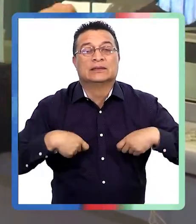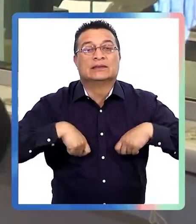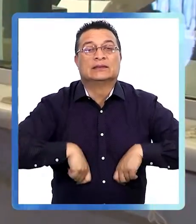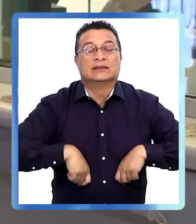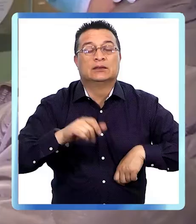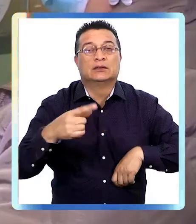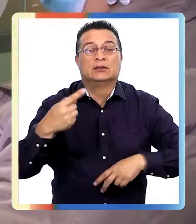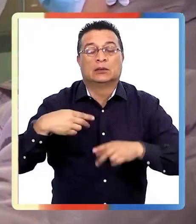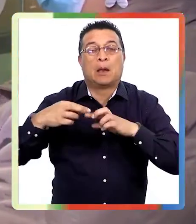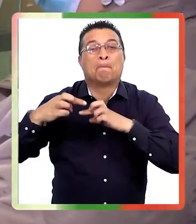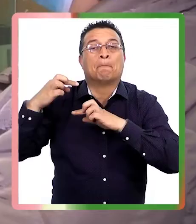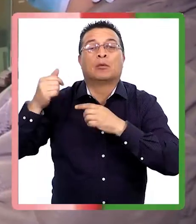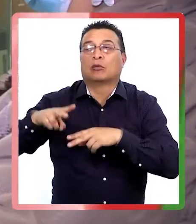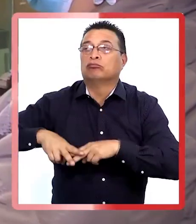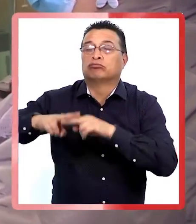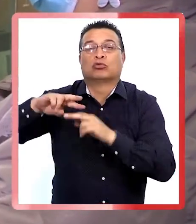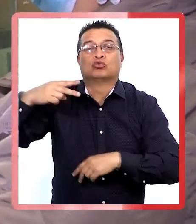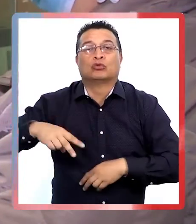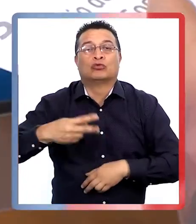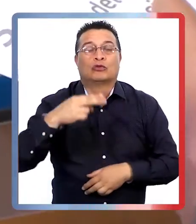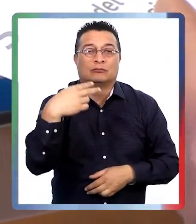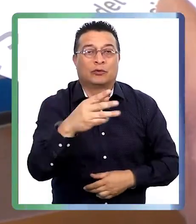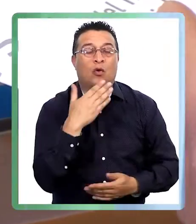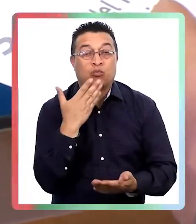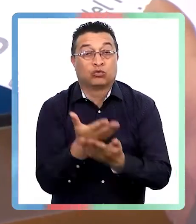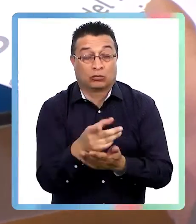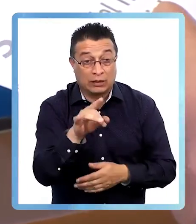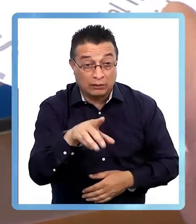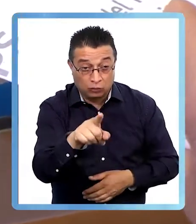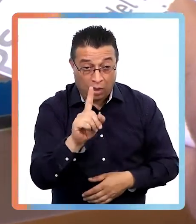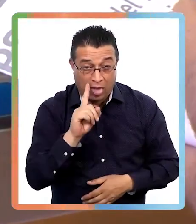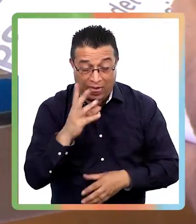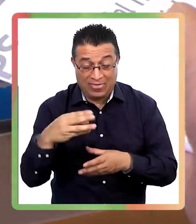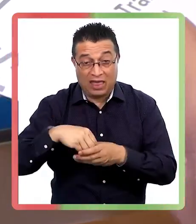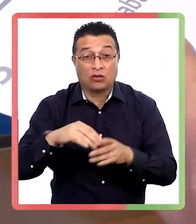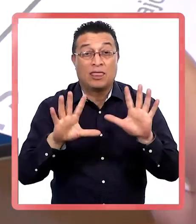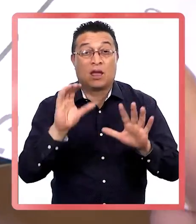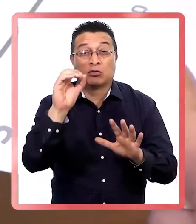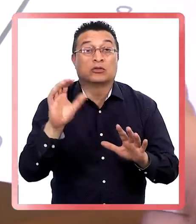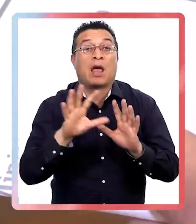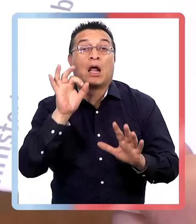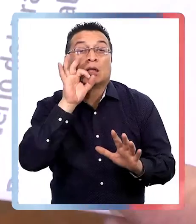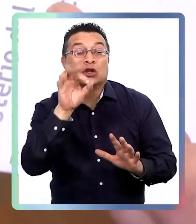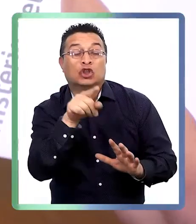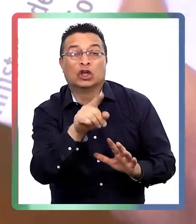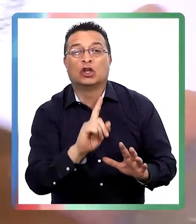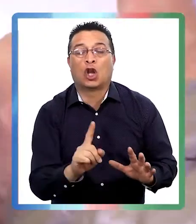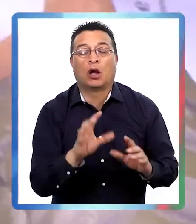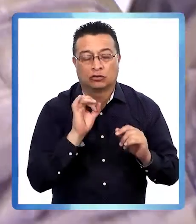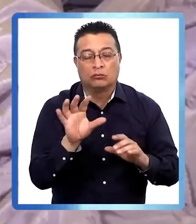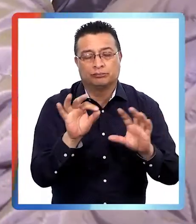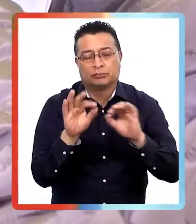el ingreso y el patrimonio del postulante, para saber si está o no dentro del 10% más rico de la población.